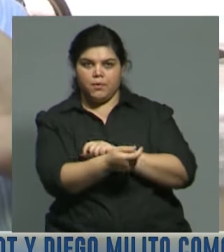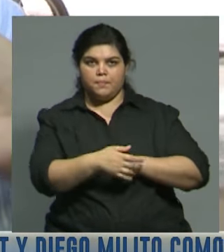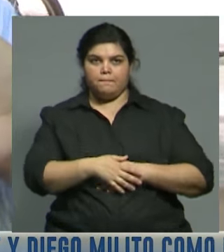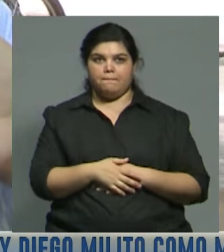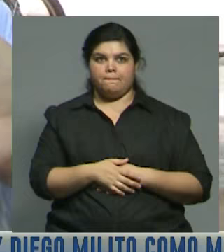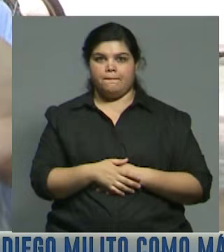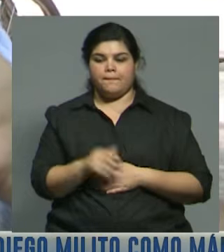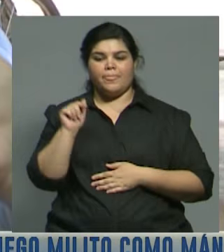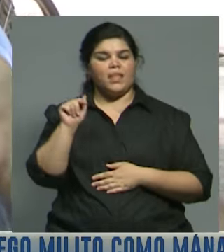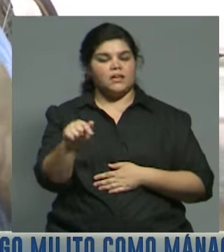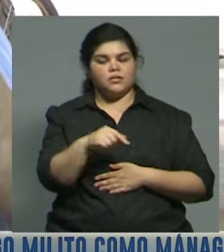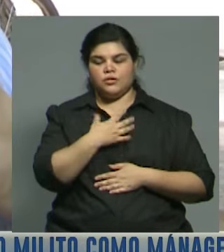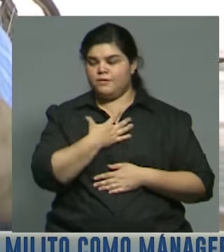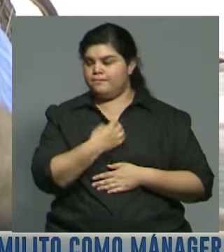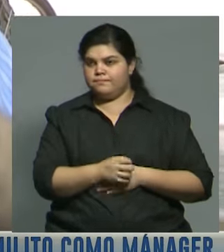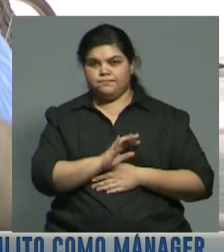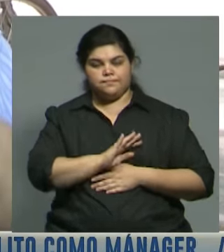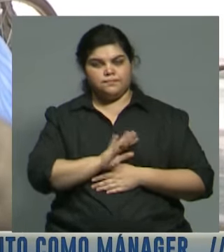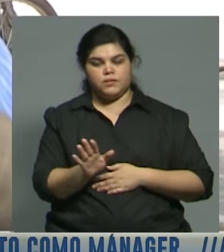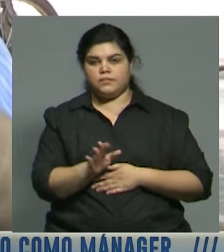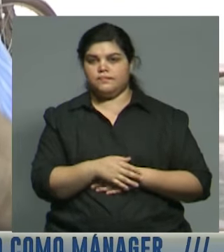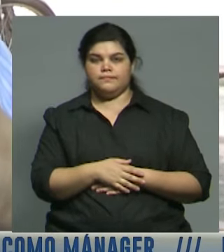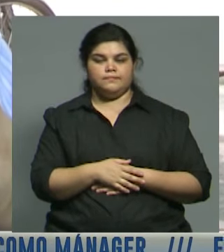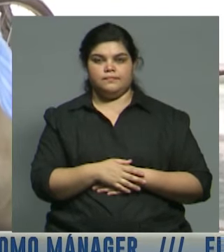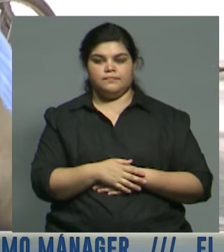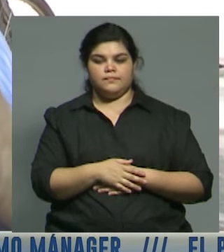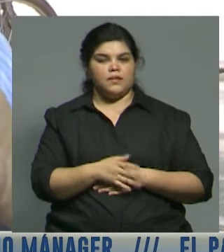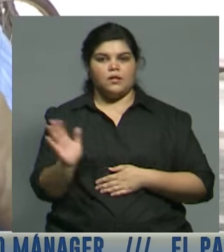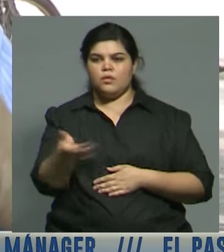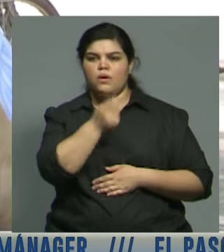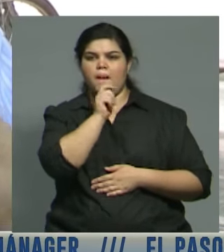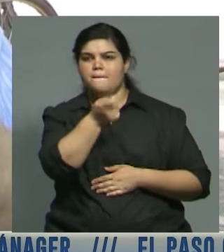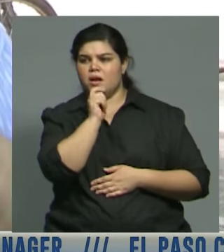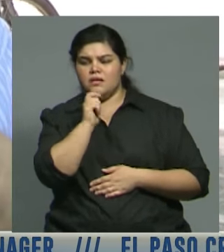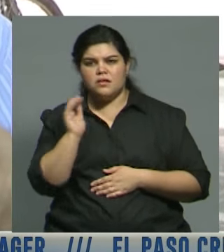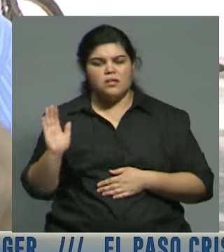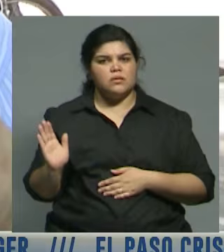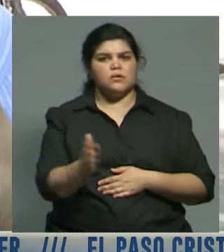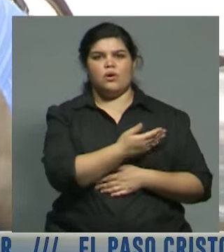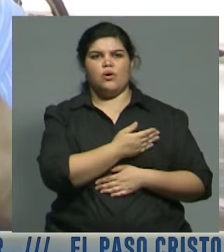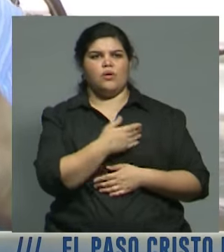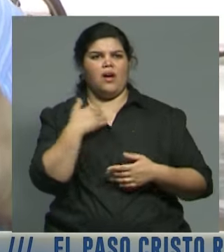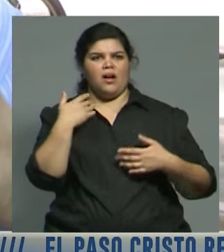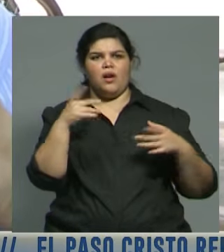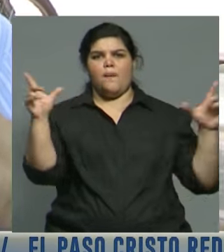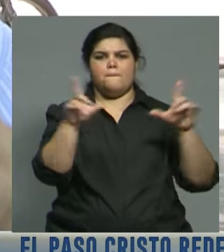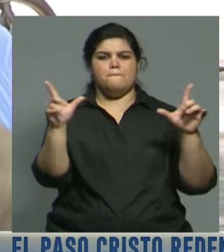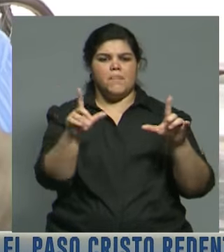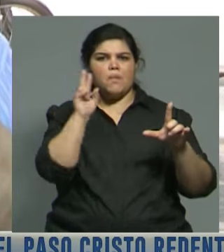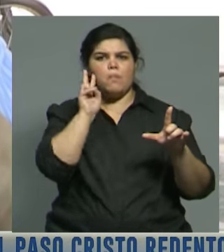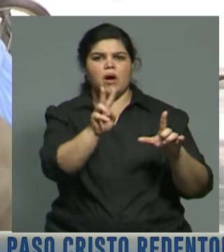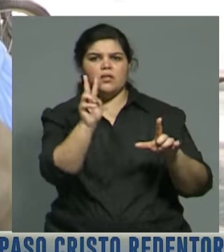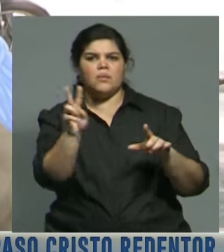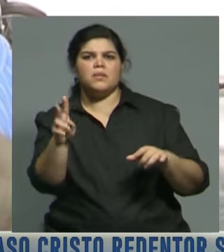Fue muy lamentable lo que pasó. Toda la prensa está sacando los disturbios, está sacando que la gente fue la